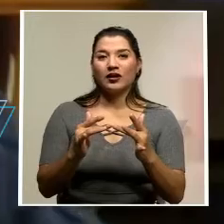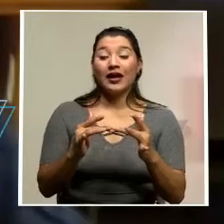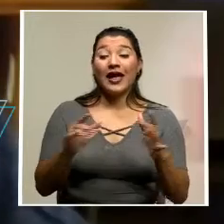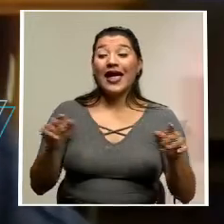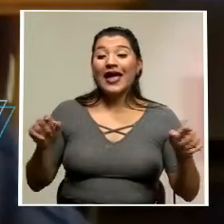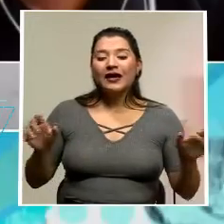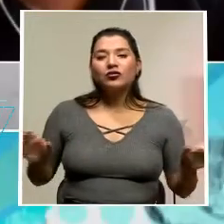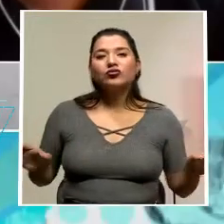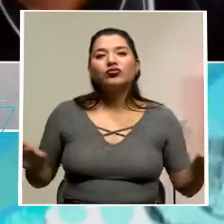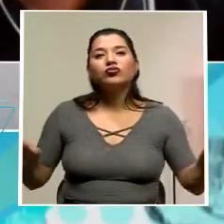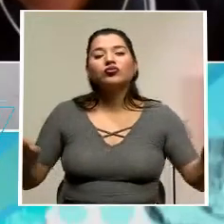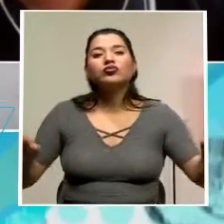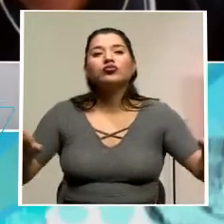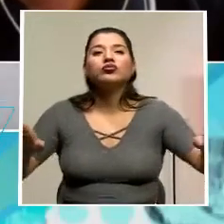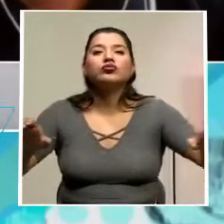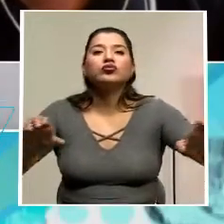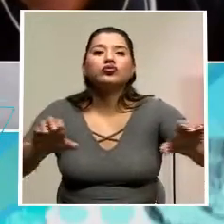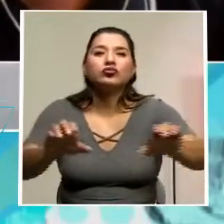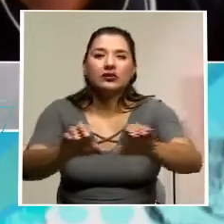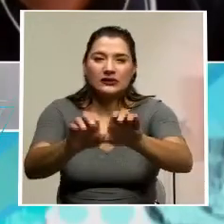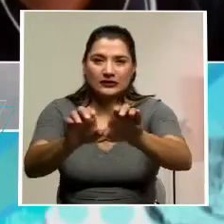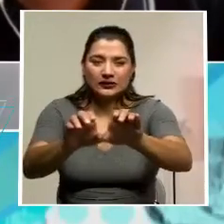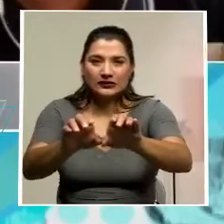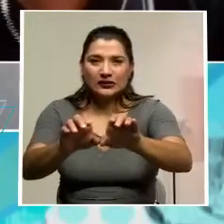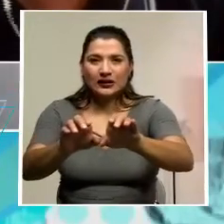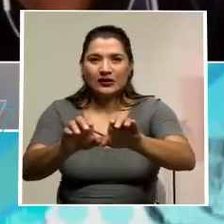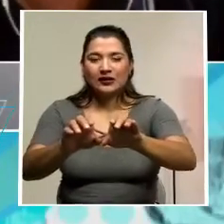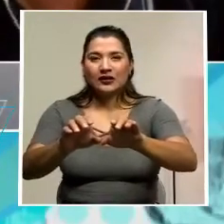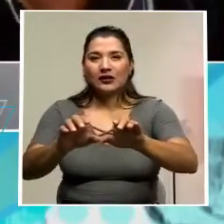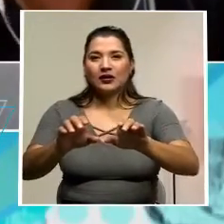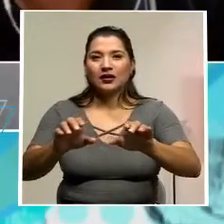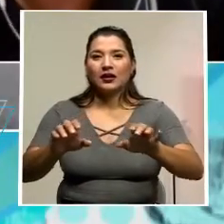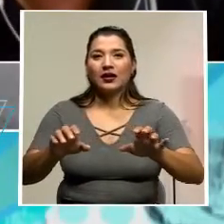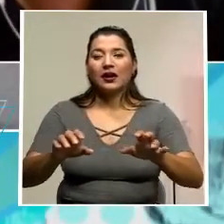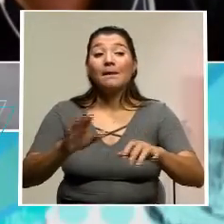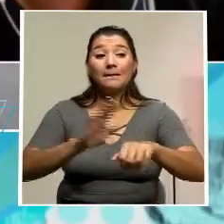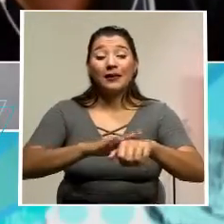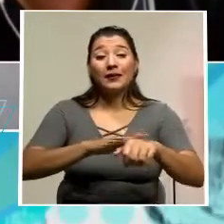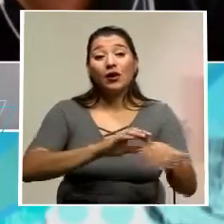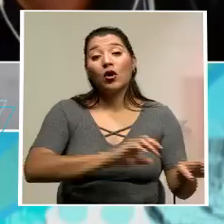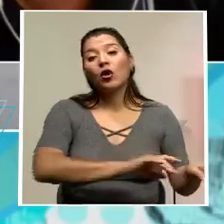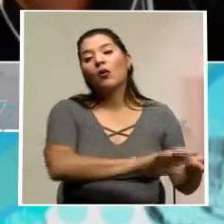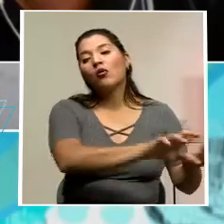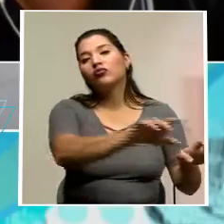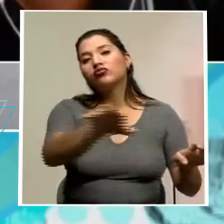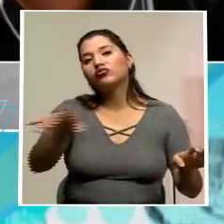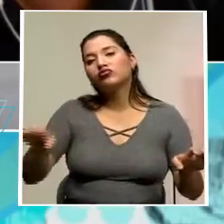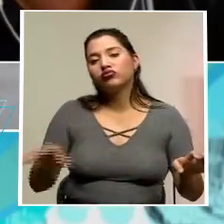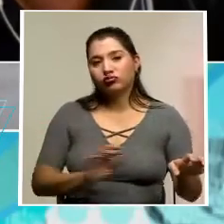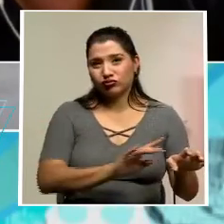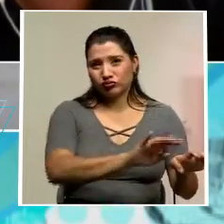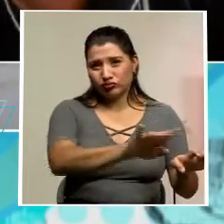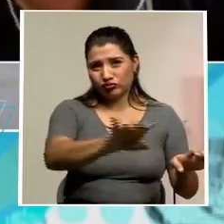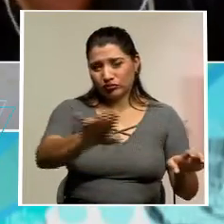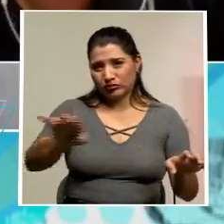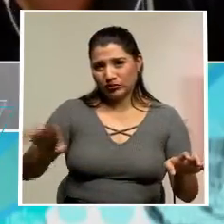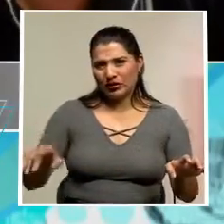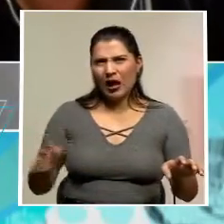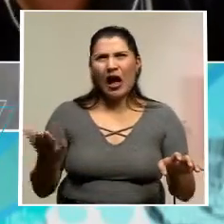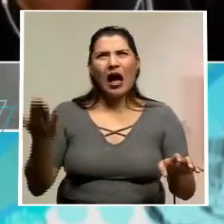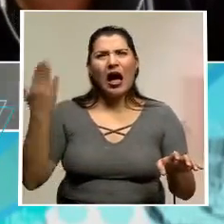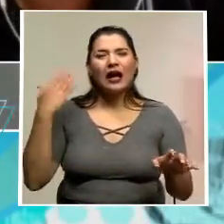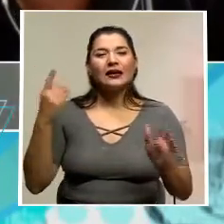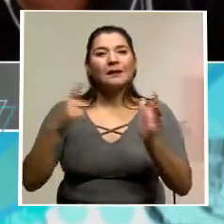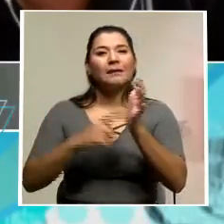forman un ambiente de flujo continuo que básicamente bueno, en los años